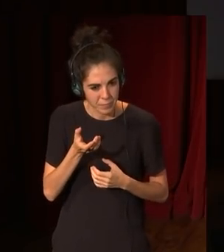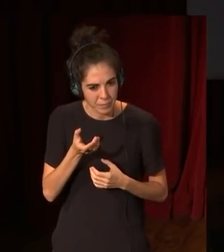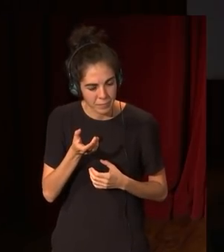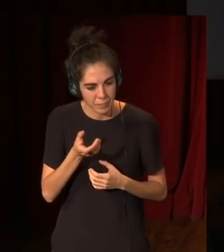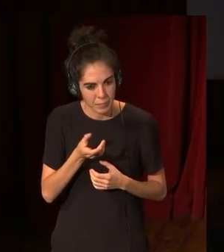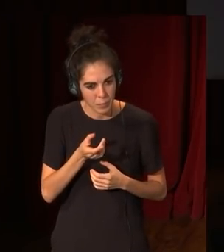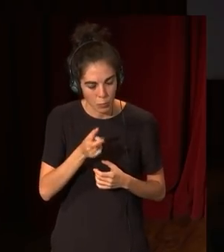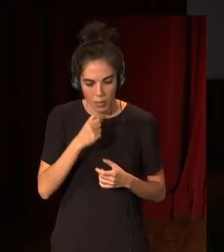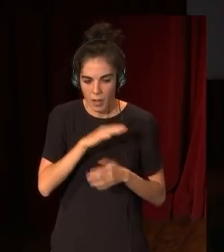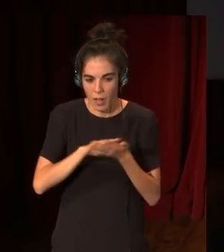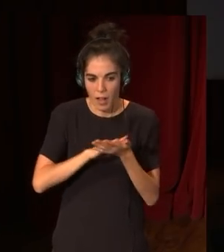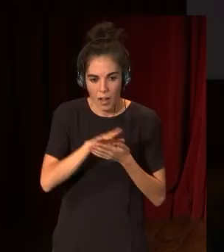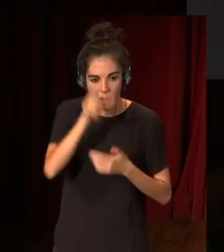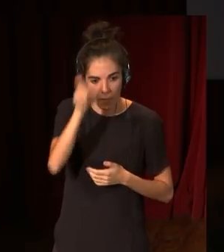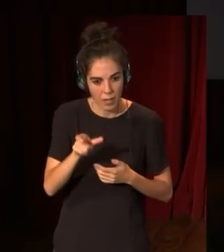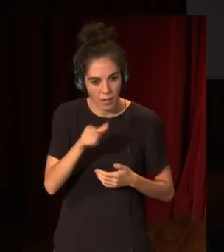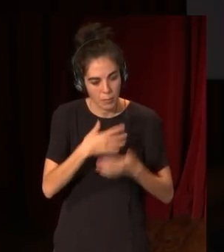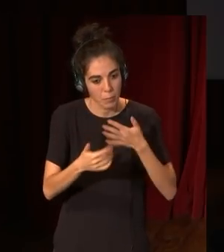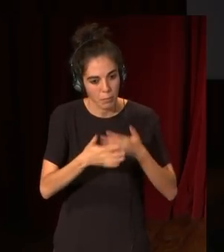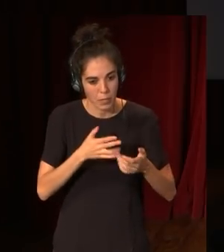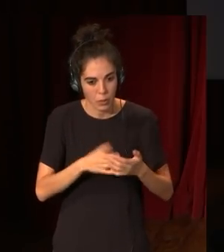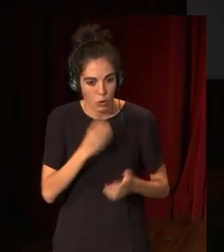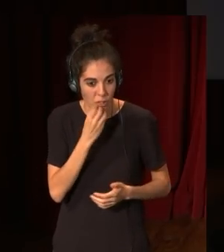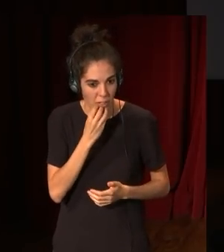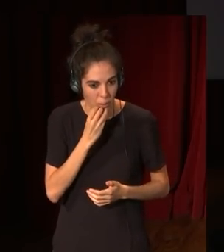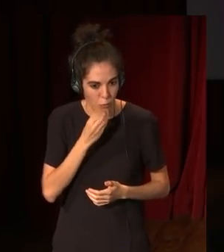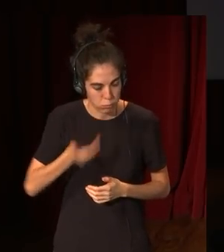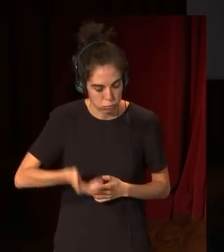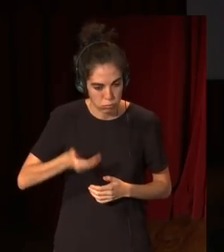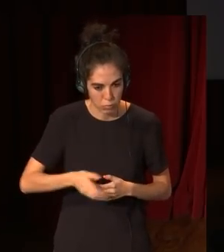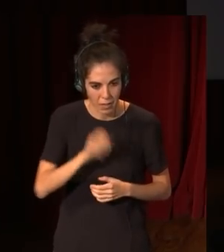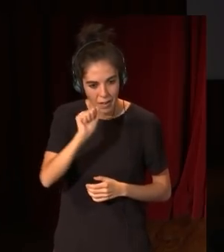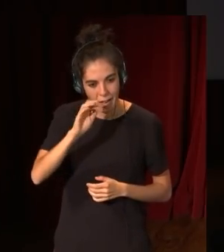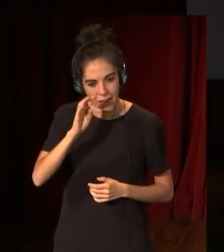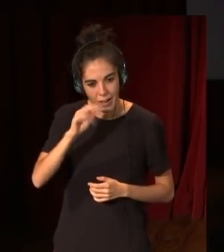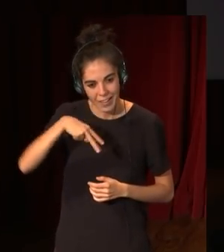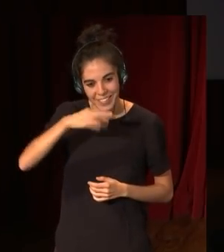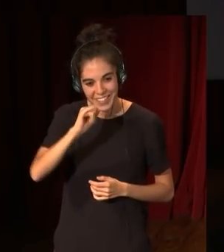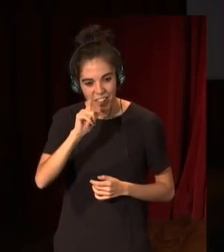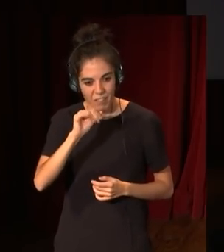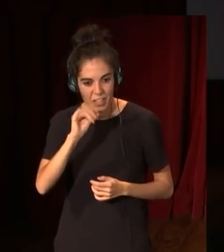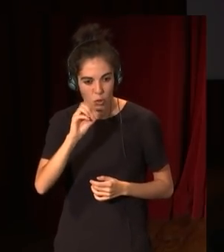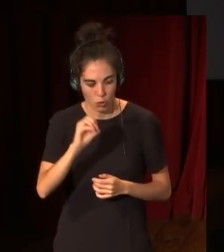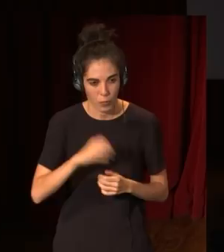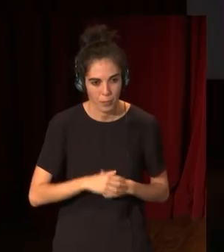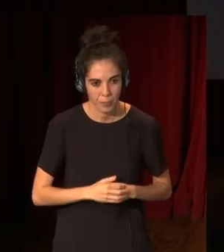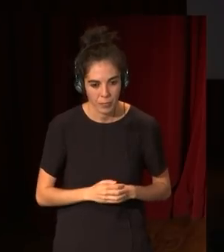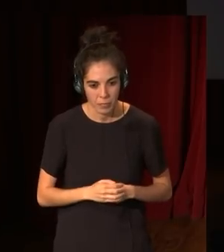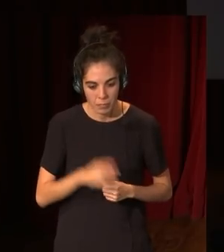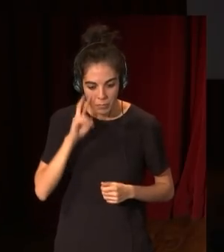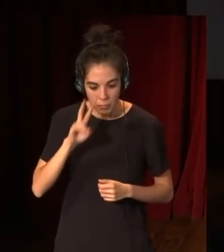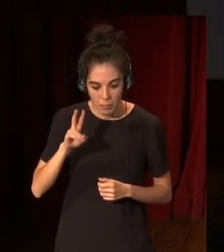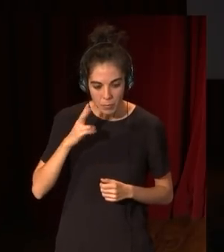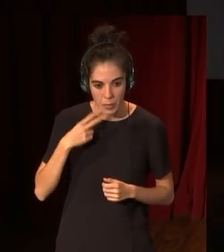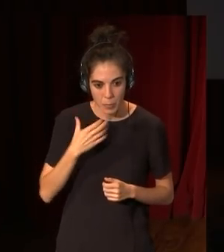flamenco a experto flamenco griego anti filo que había conseguido representar con gran ilusionismo el